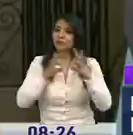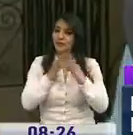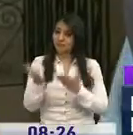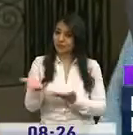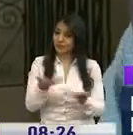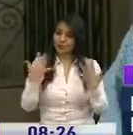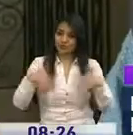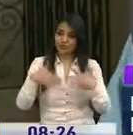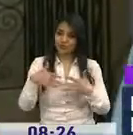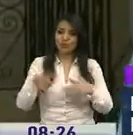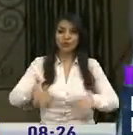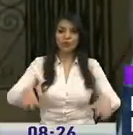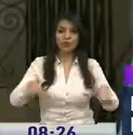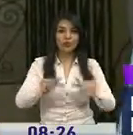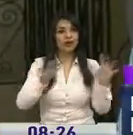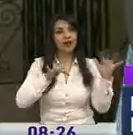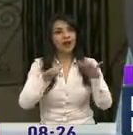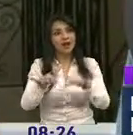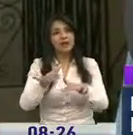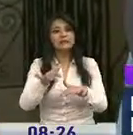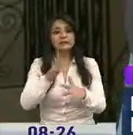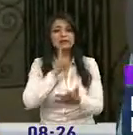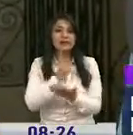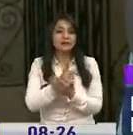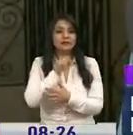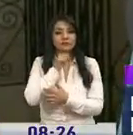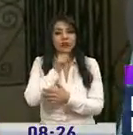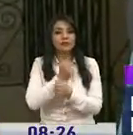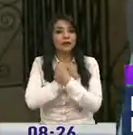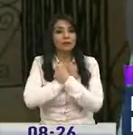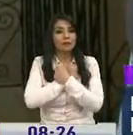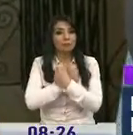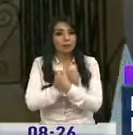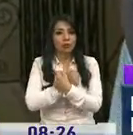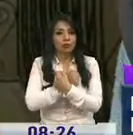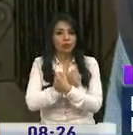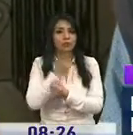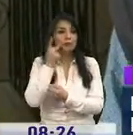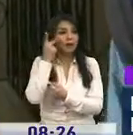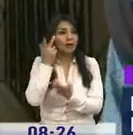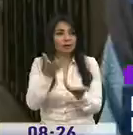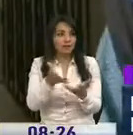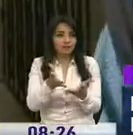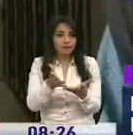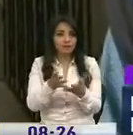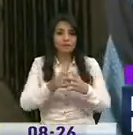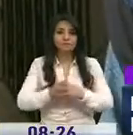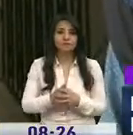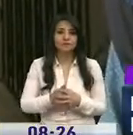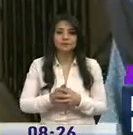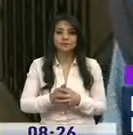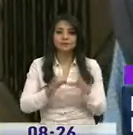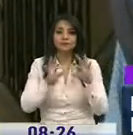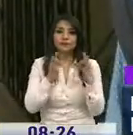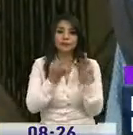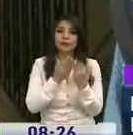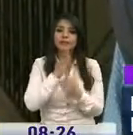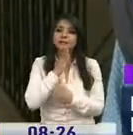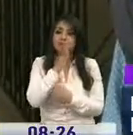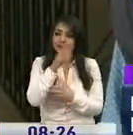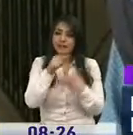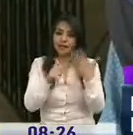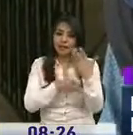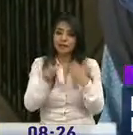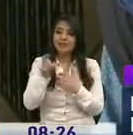estar en un lugar de acogida quizás esto les hace falta por parte de sus padres, ¿no? Que el hogar siempre trata de cumplir con todas